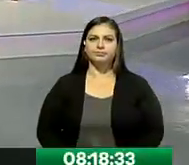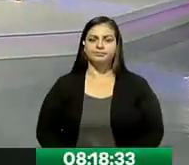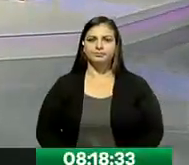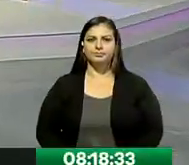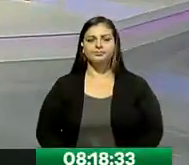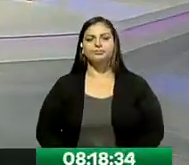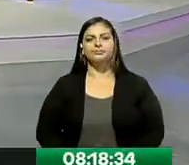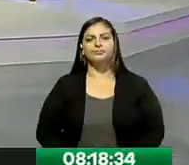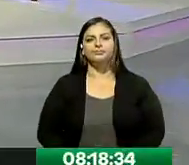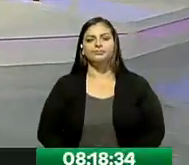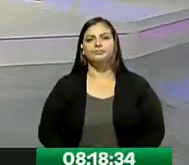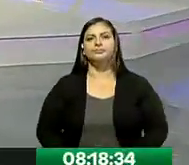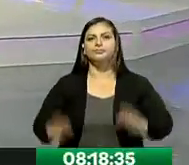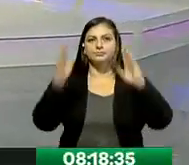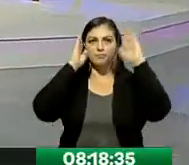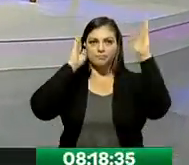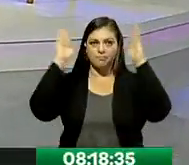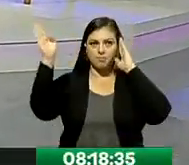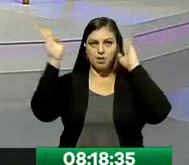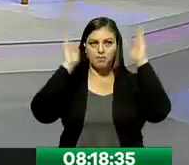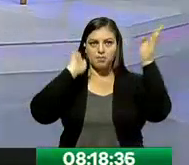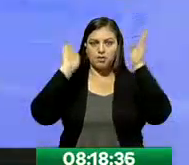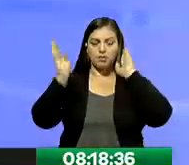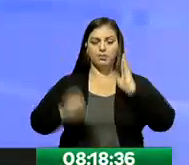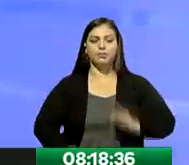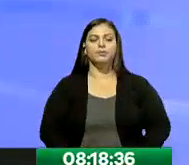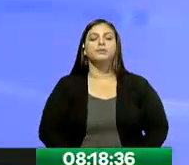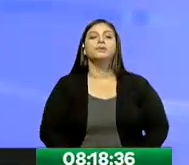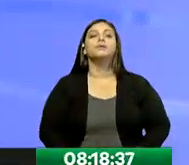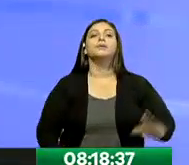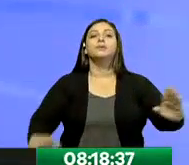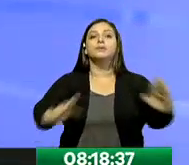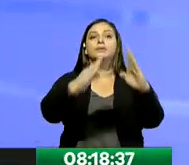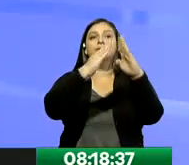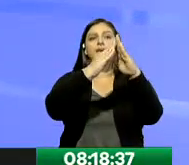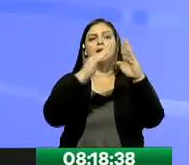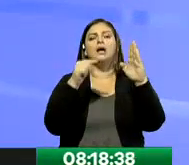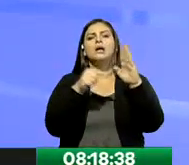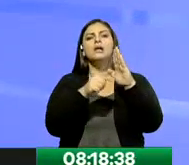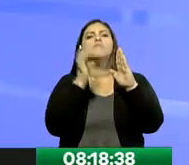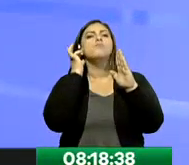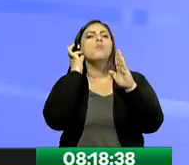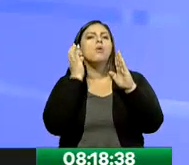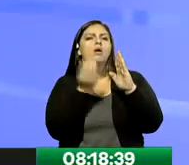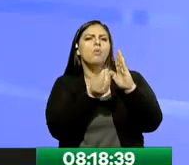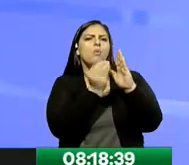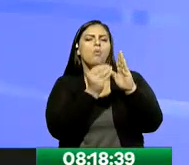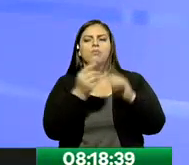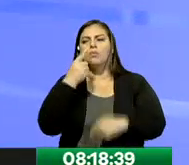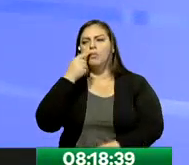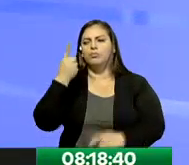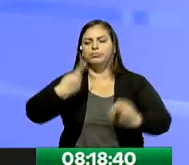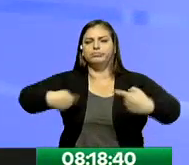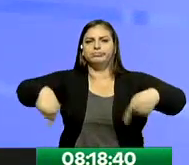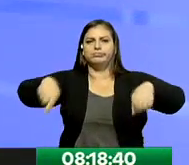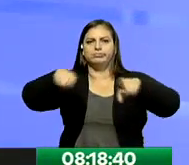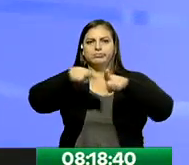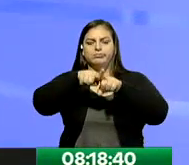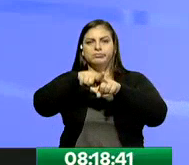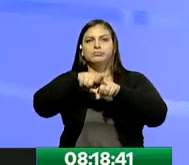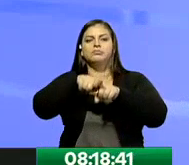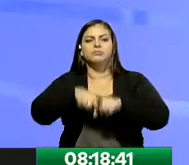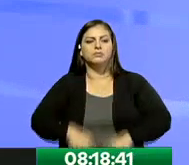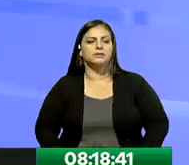Vamos con esta información. Una joven denunció a su pareja, a quien acusó de haberle quemado la casa tras propinarle una golpiza